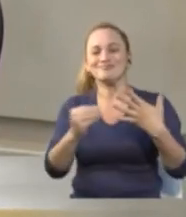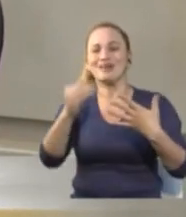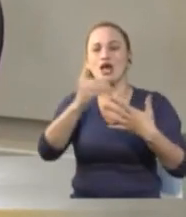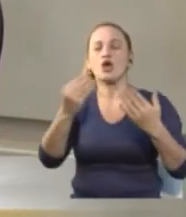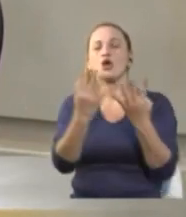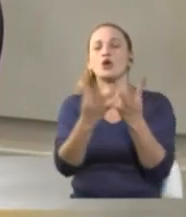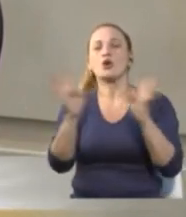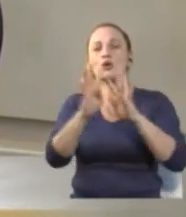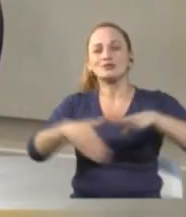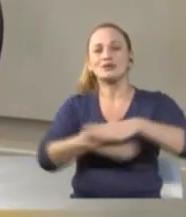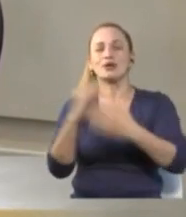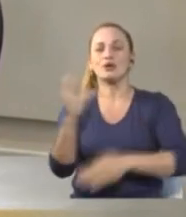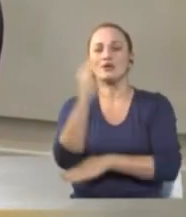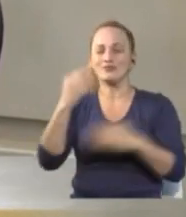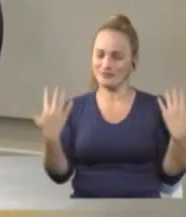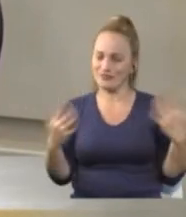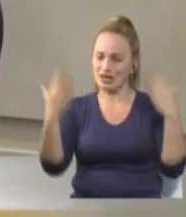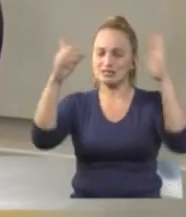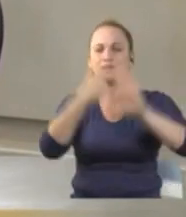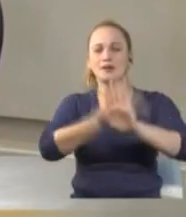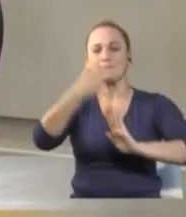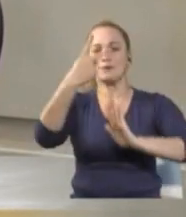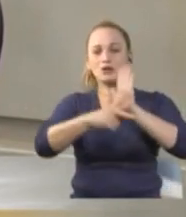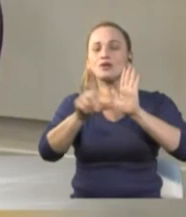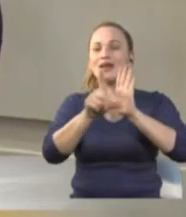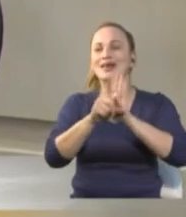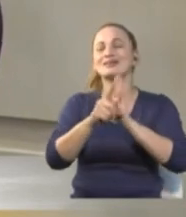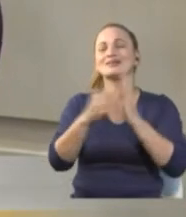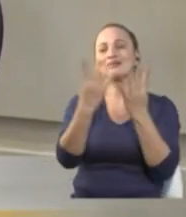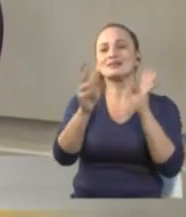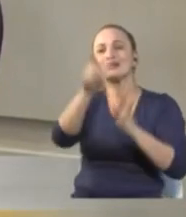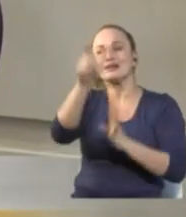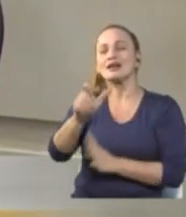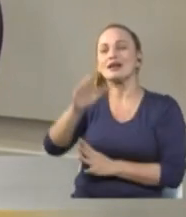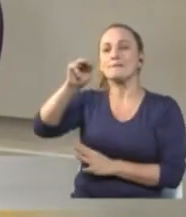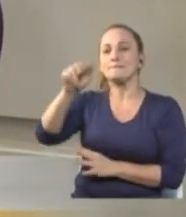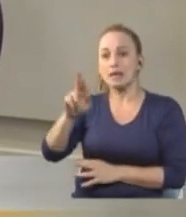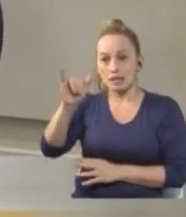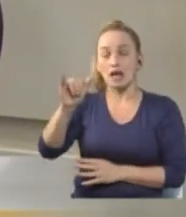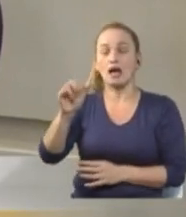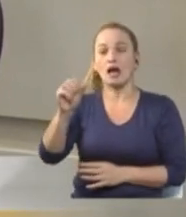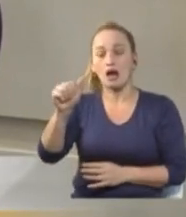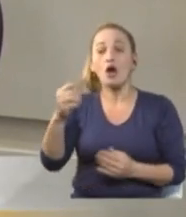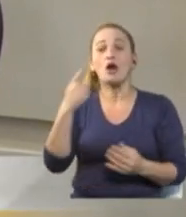República. Felicitaciones por este buen proyecto, senadora María Rosario. Y adelante, colegas, que creo que